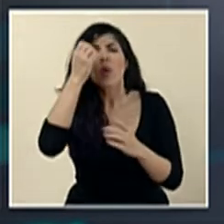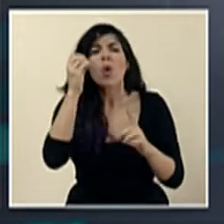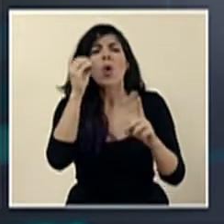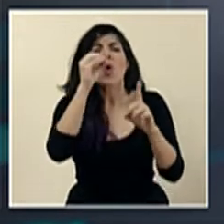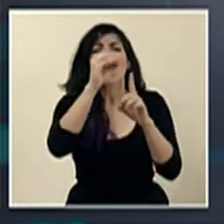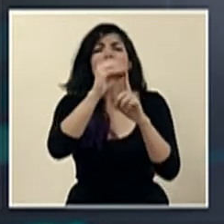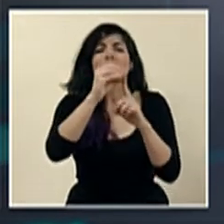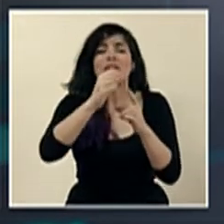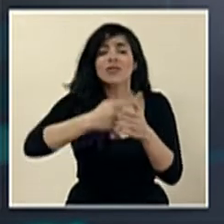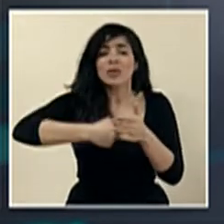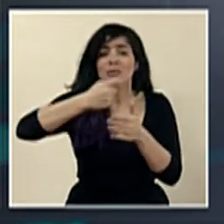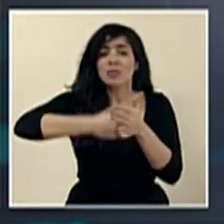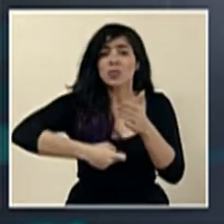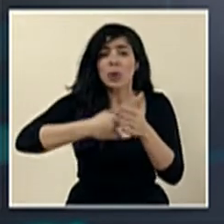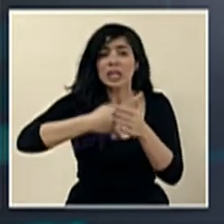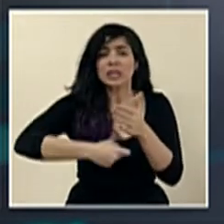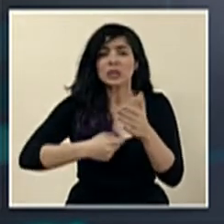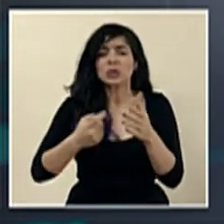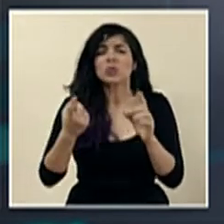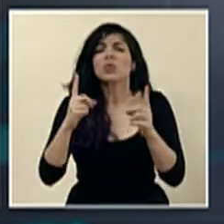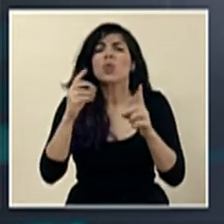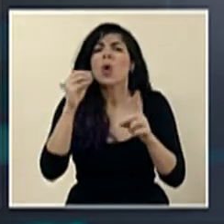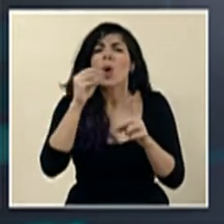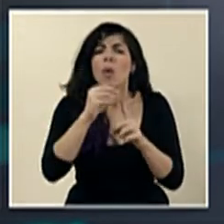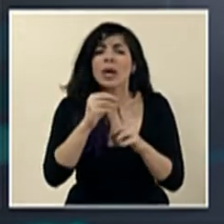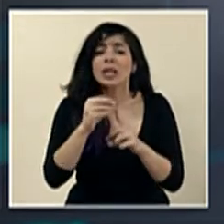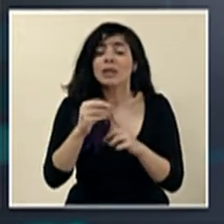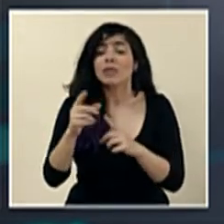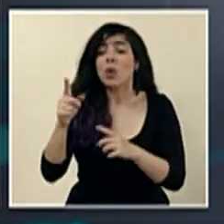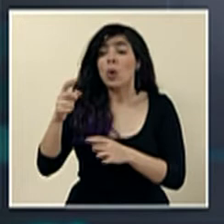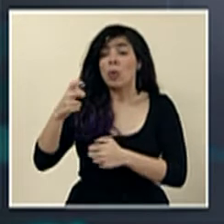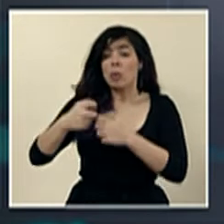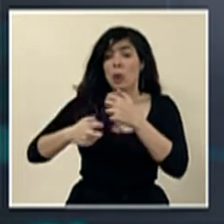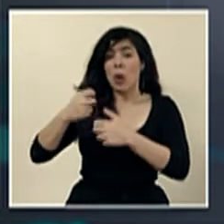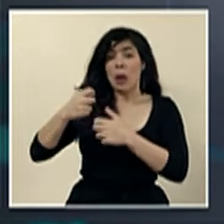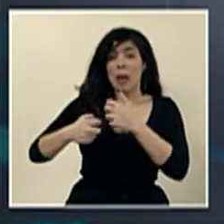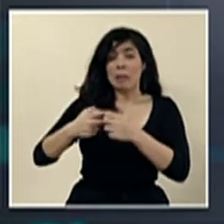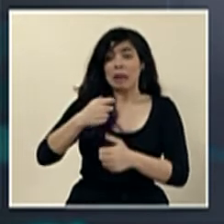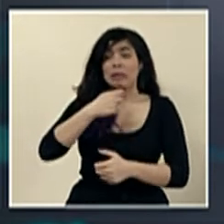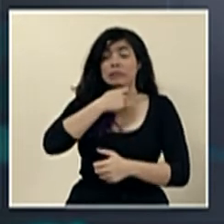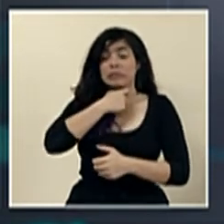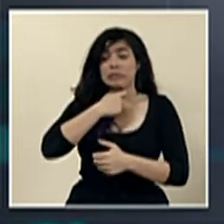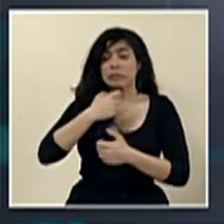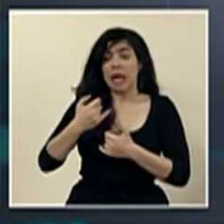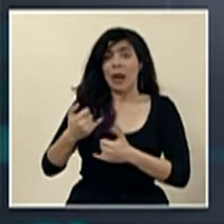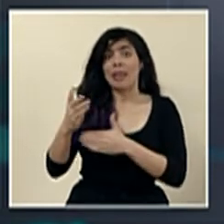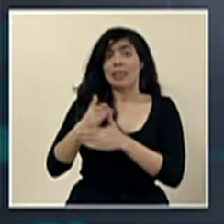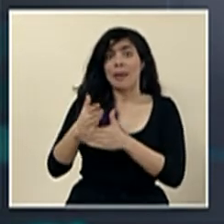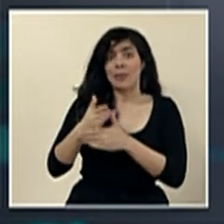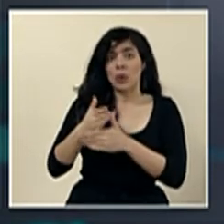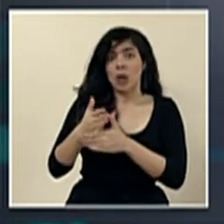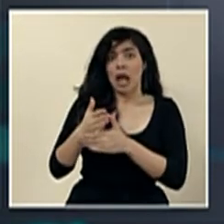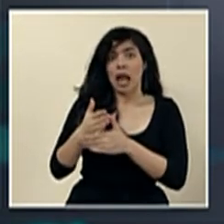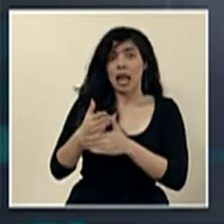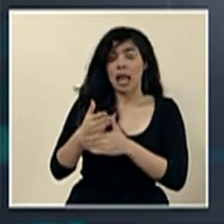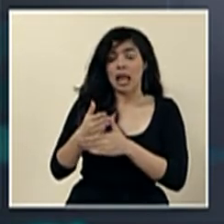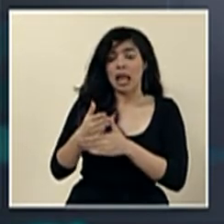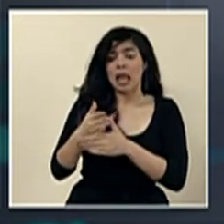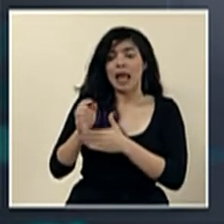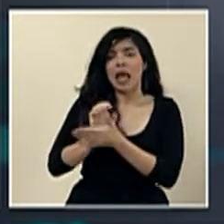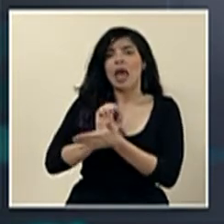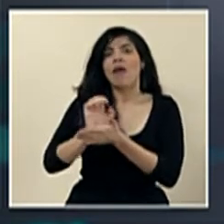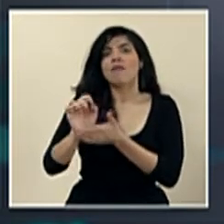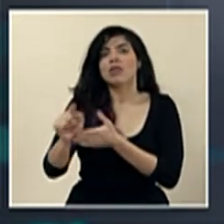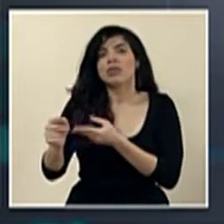este país es evitar que una crisis temporal, porque esta es una crisis temporal, cause